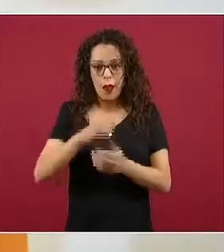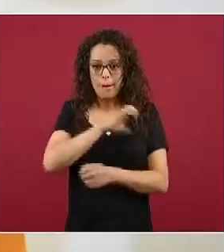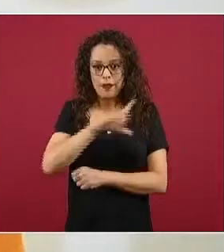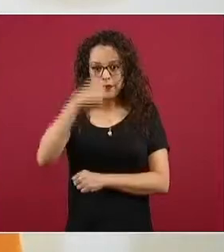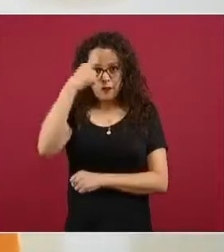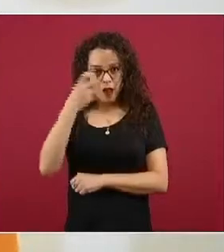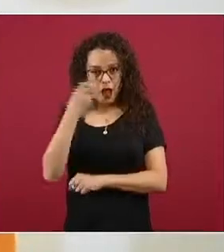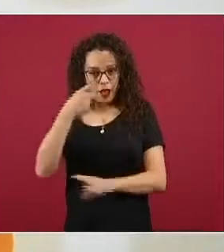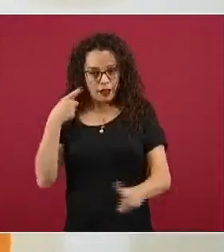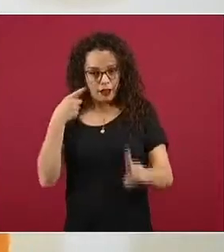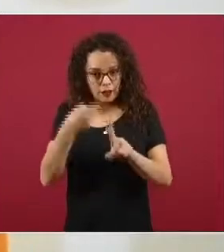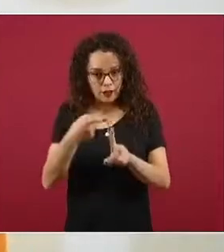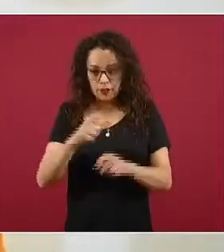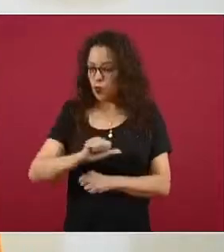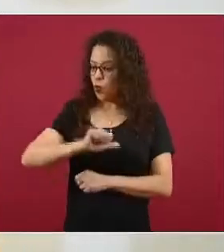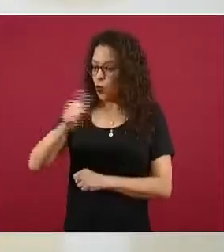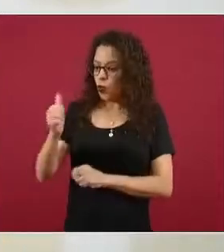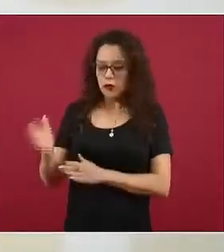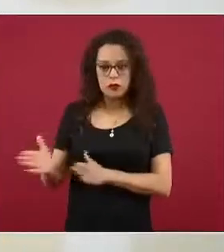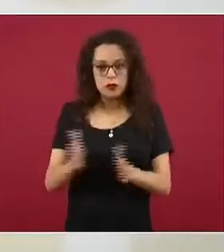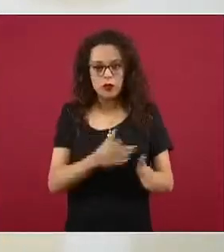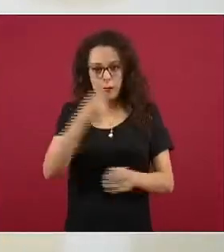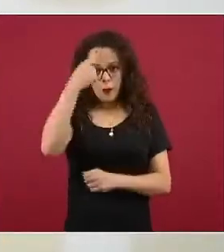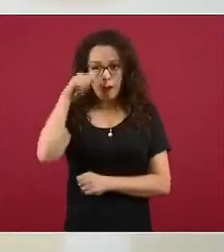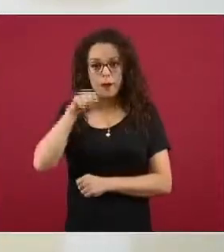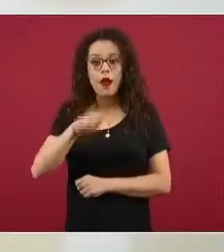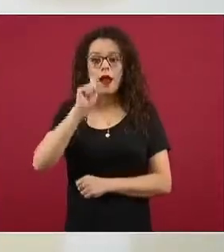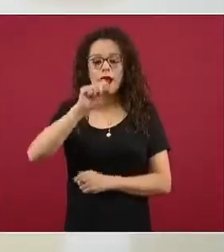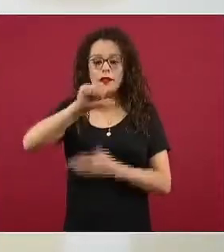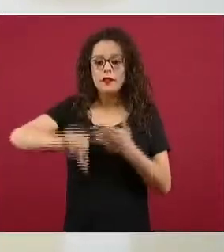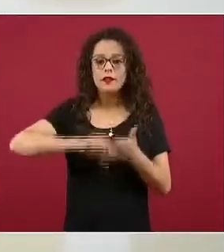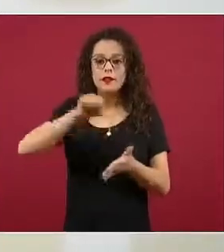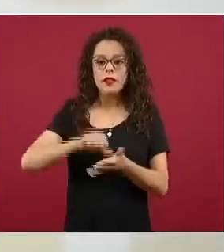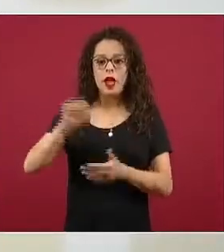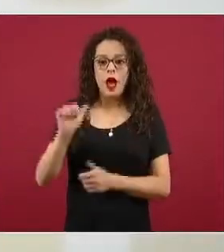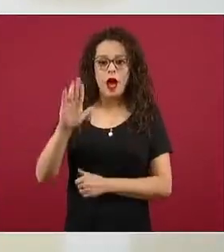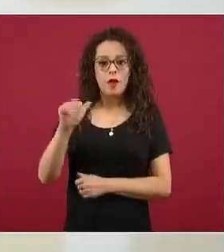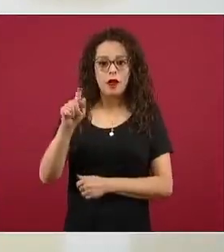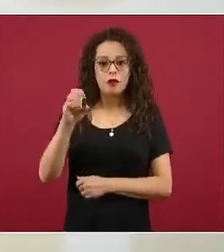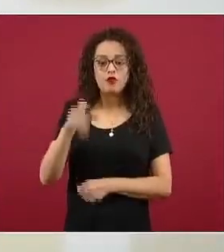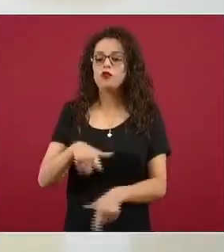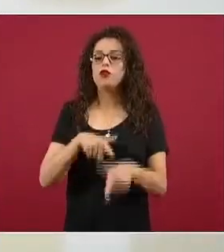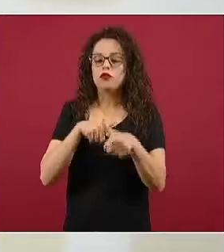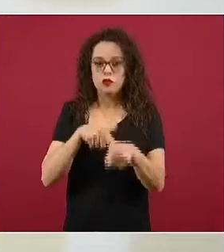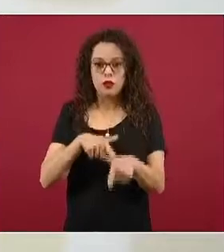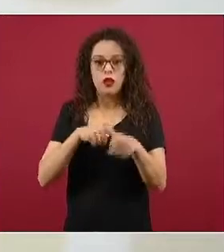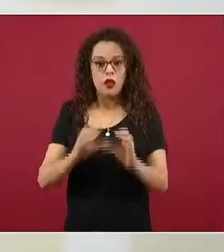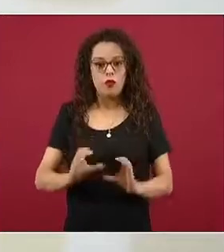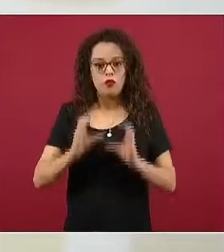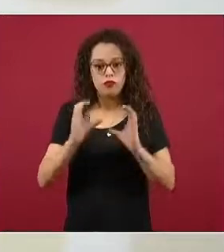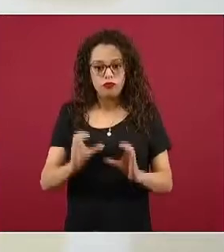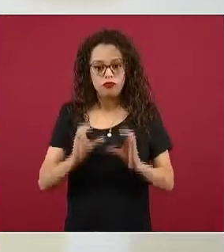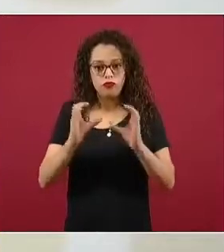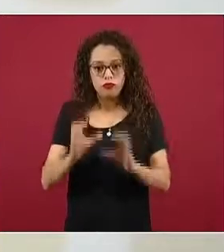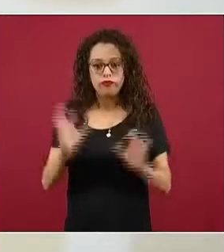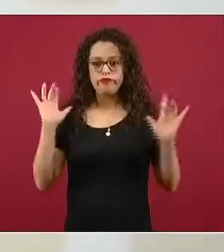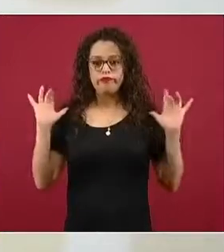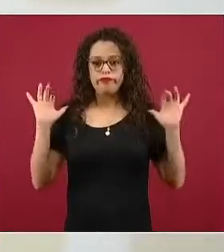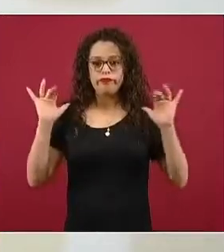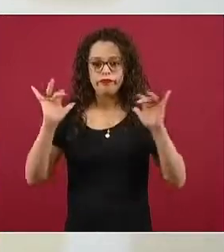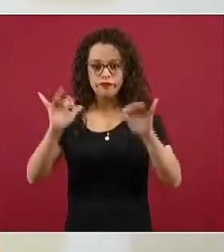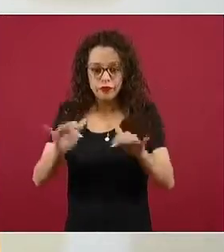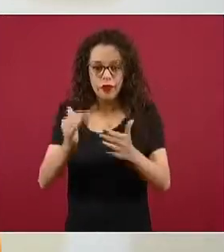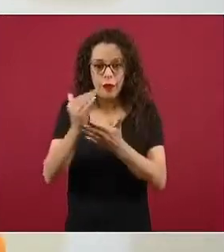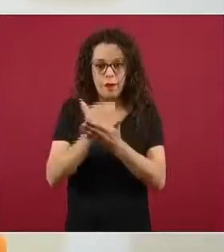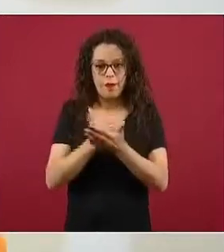Histórico, hay un programa especial para la Central de Abastos que se ha mantenido, la dosificación de aforos, los